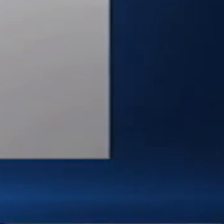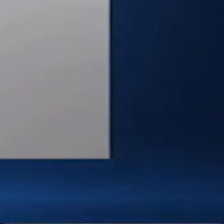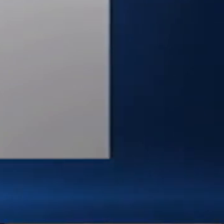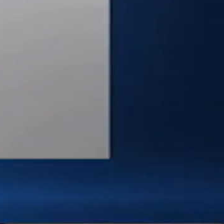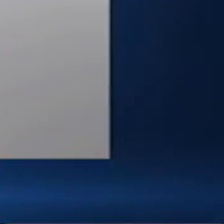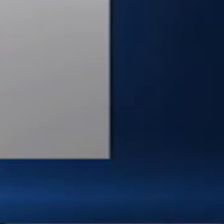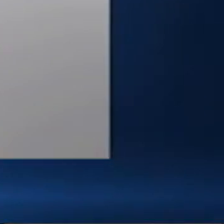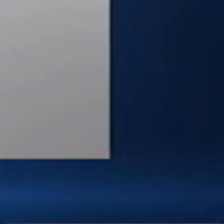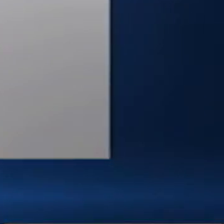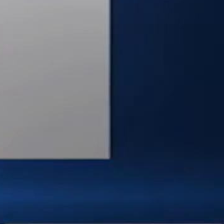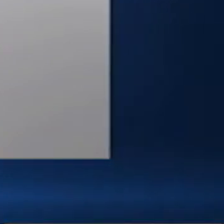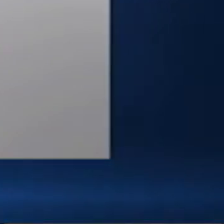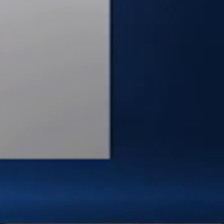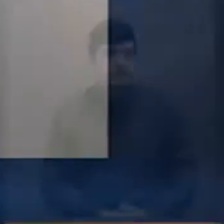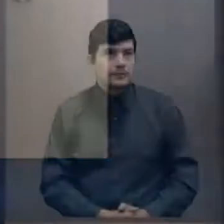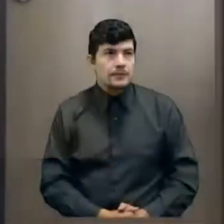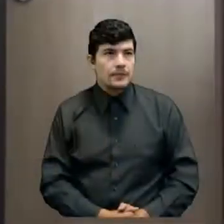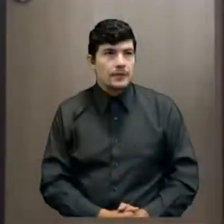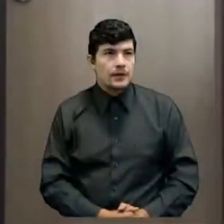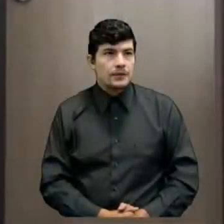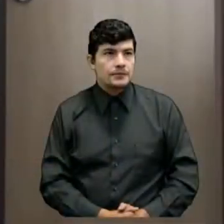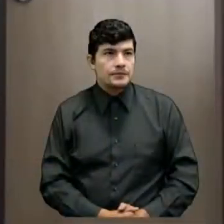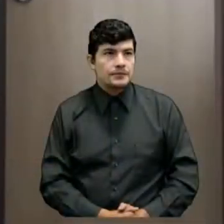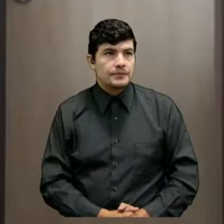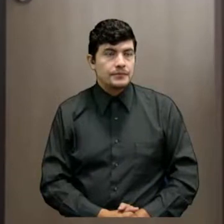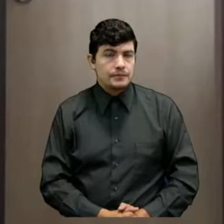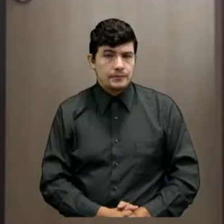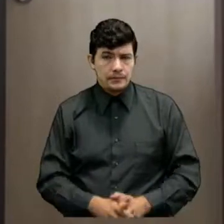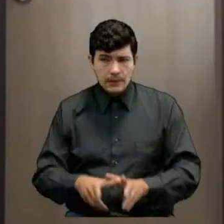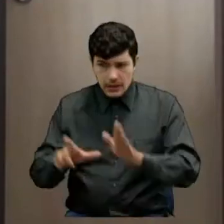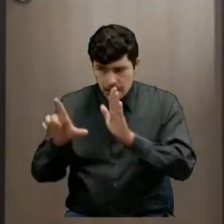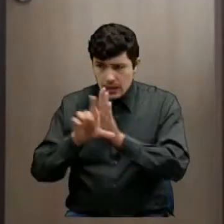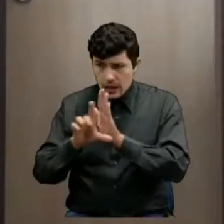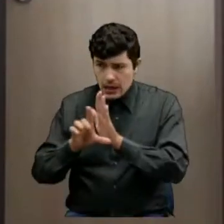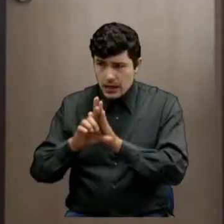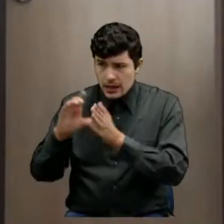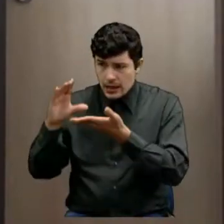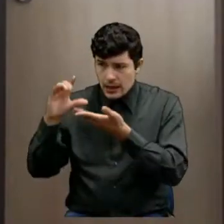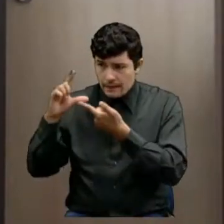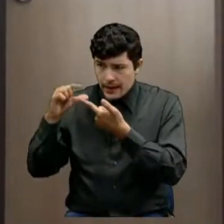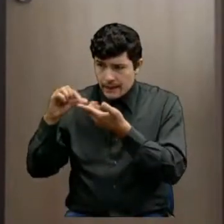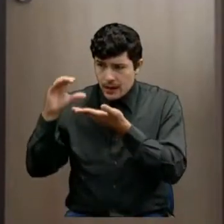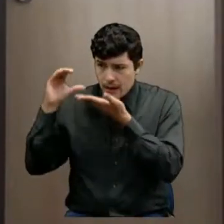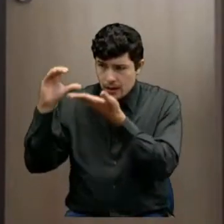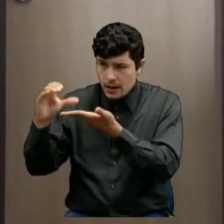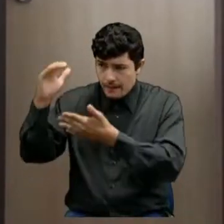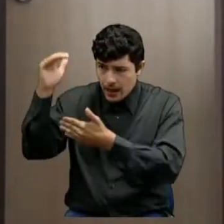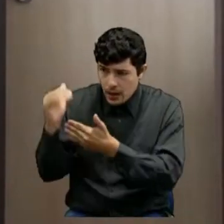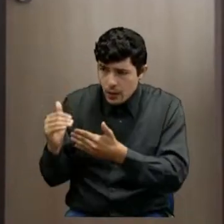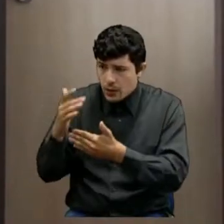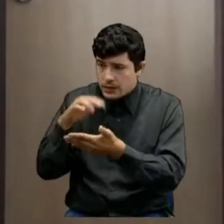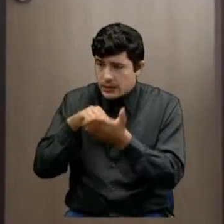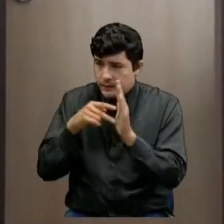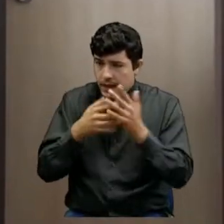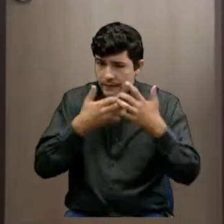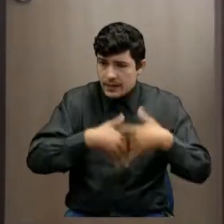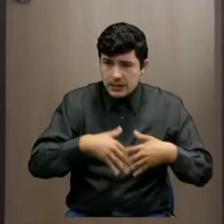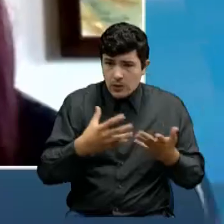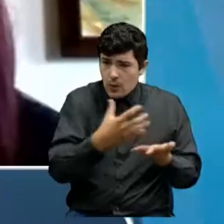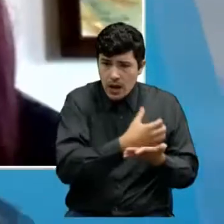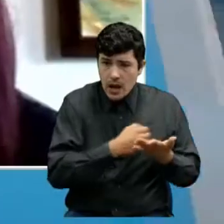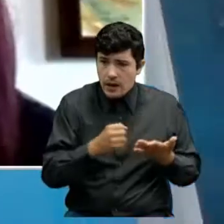Ingrid, ¿es legal rebajar la prima por el hecho de no haber tenido ganancias o por el hecho de haber tenido